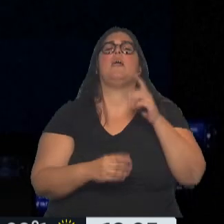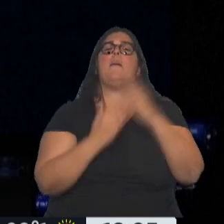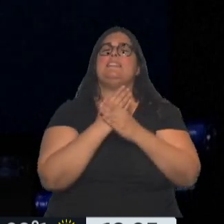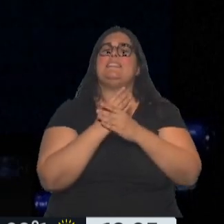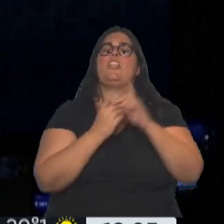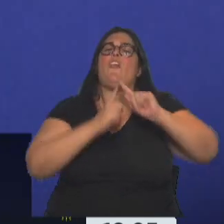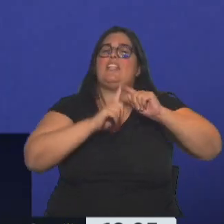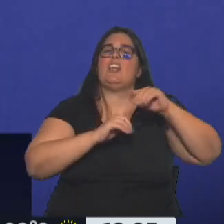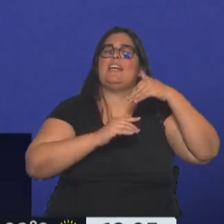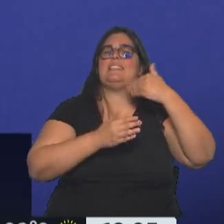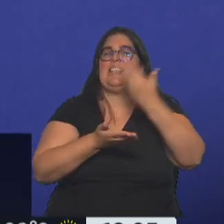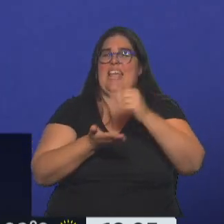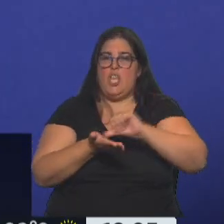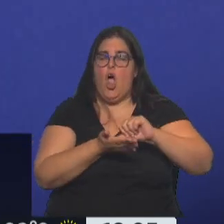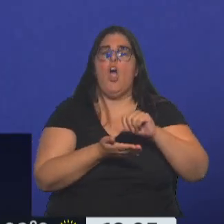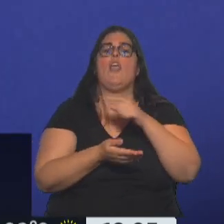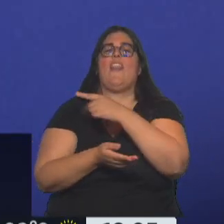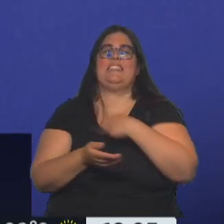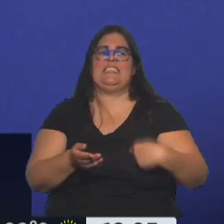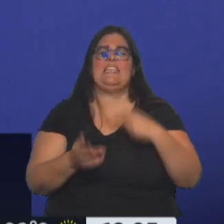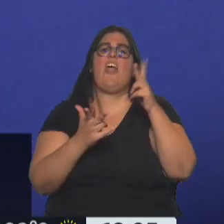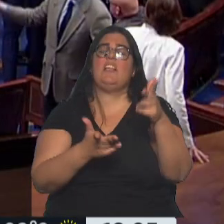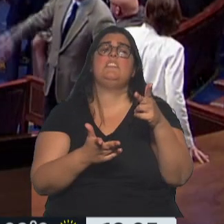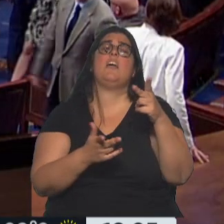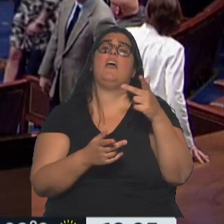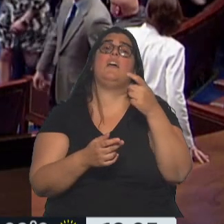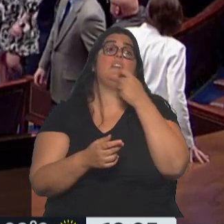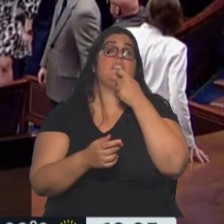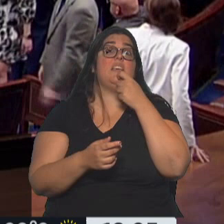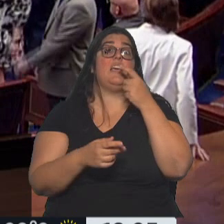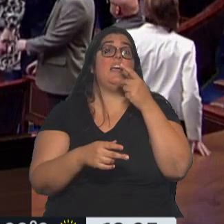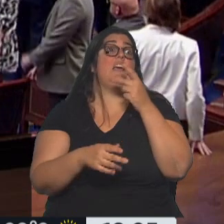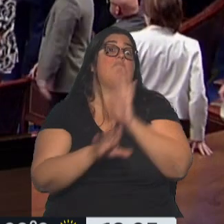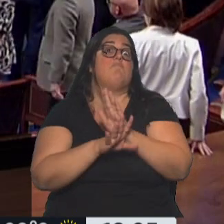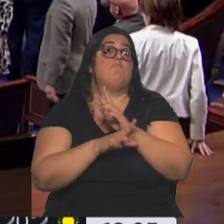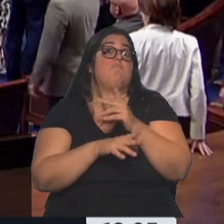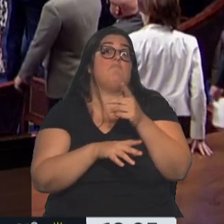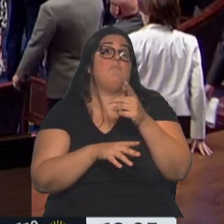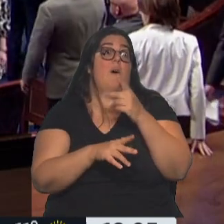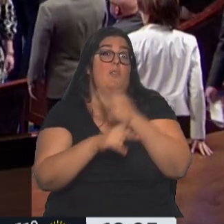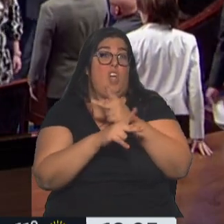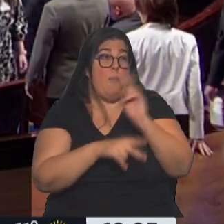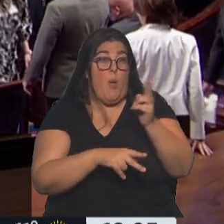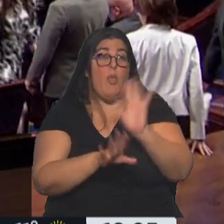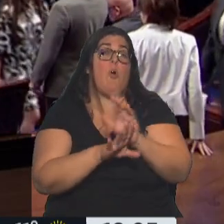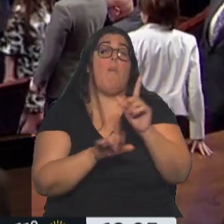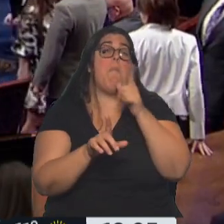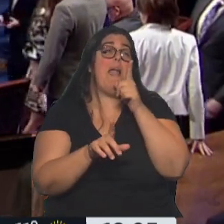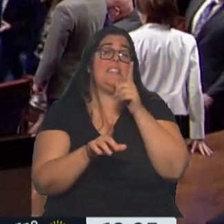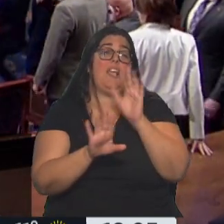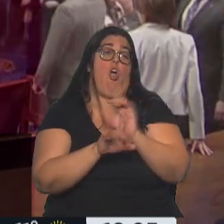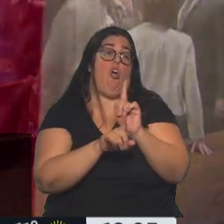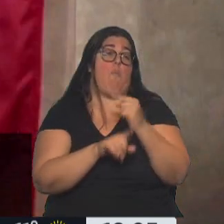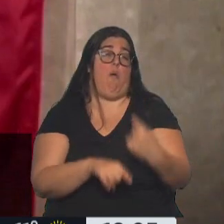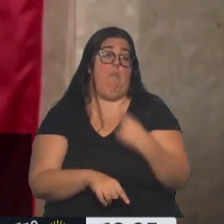Wenbin, señaló que la prohibición equivaldría para Estados Unidos a dispararse un tiro en el pie y denunció que la votación va en